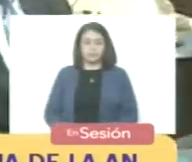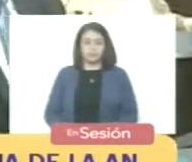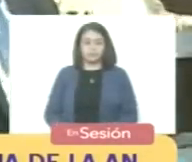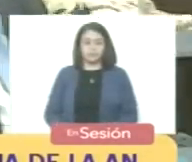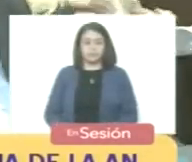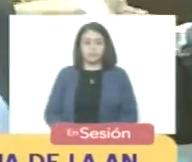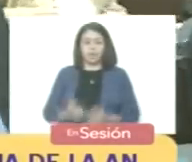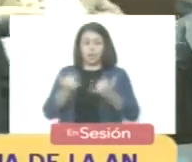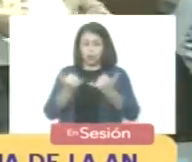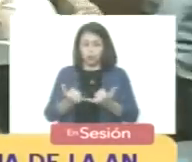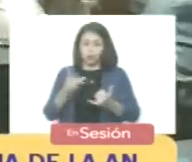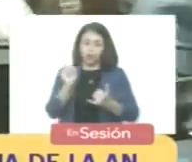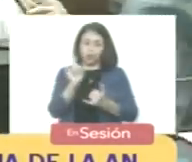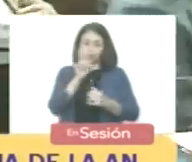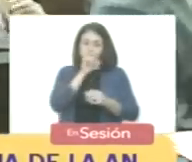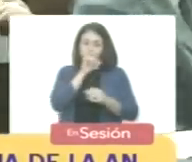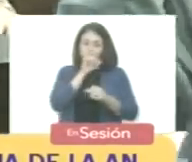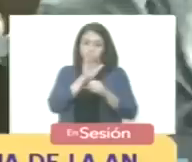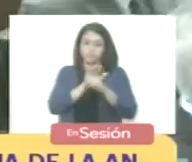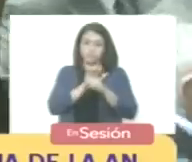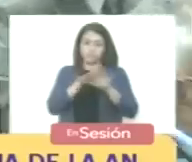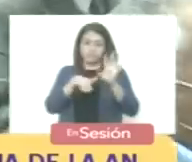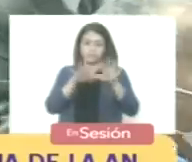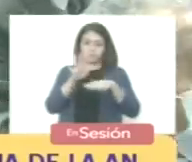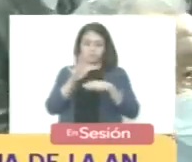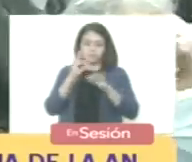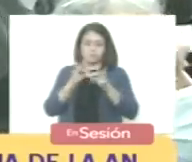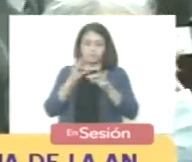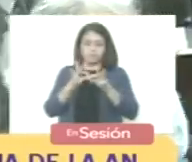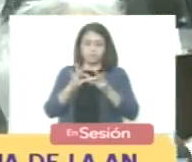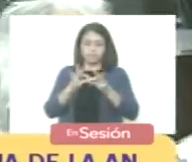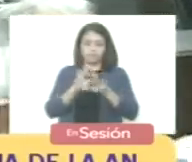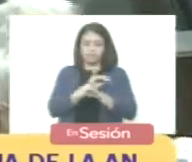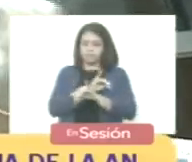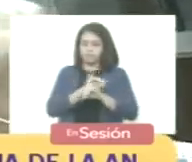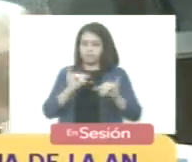¿Hablad ahora o callad hasta el 15 de septiembre?